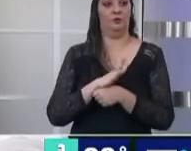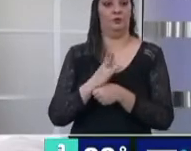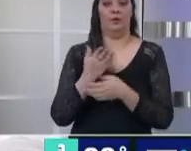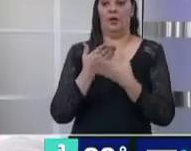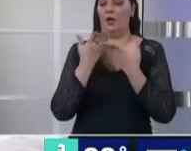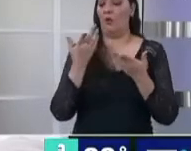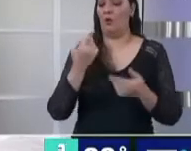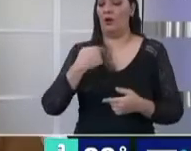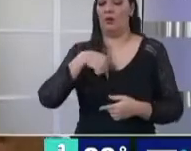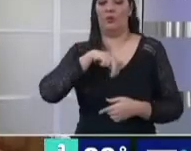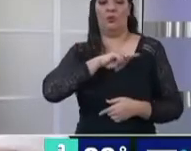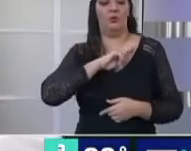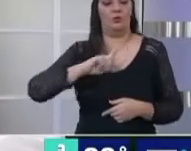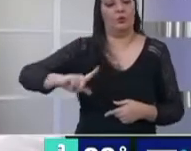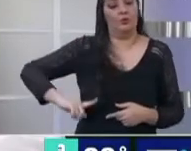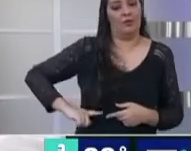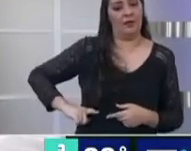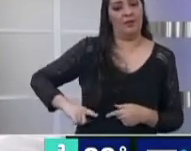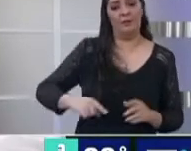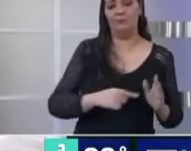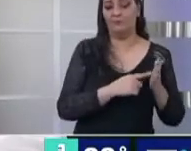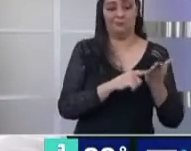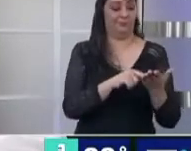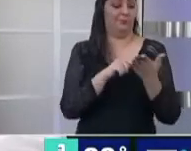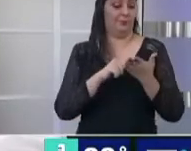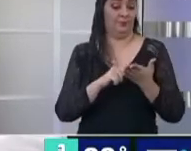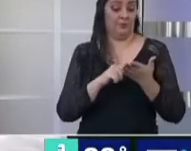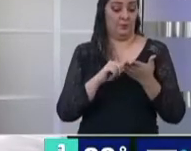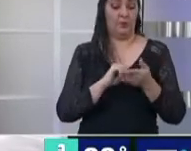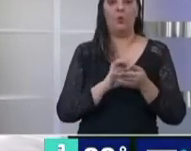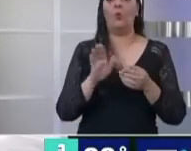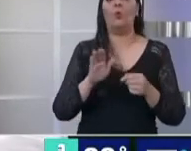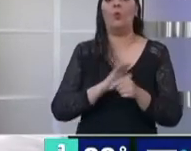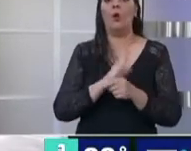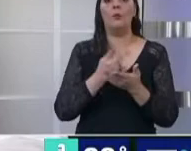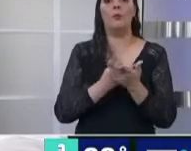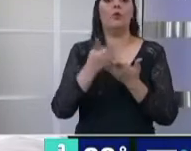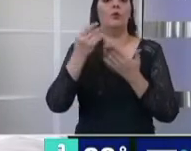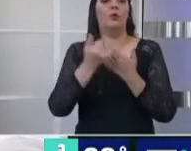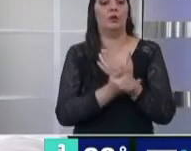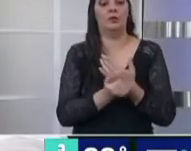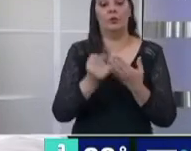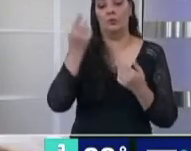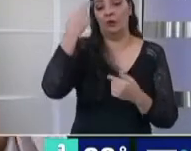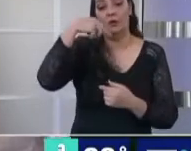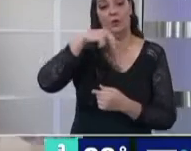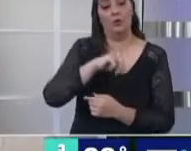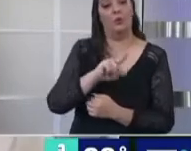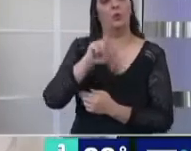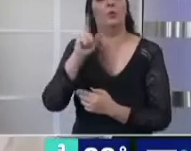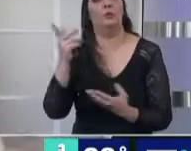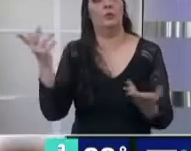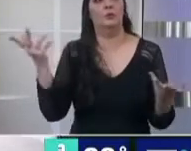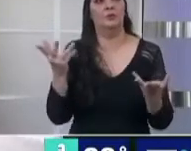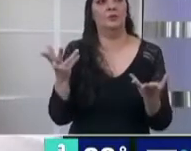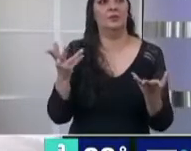enseñó el proyecto que se va a hacer en Nuevo León, donde vamos a hacer un gran